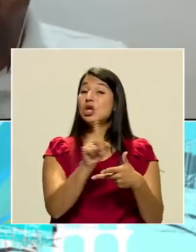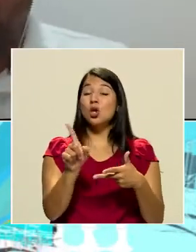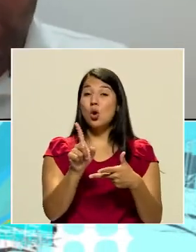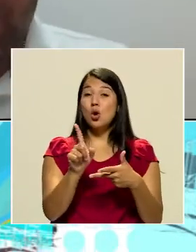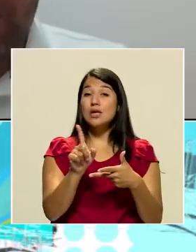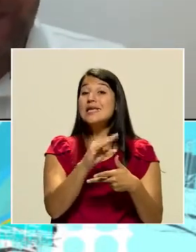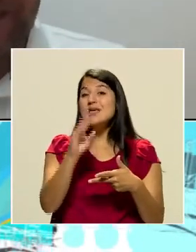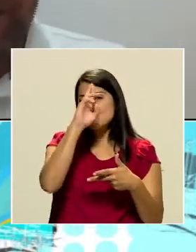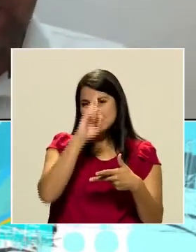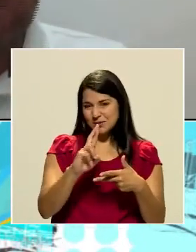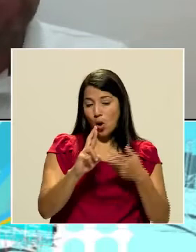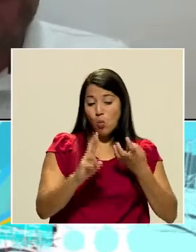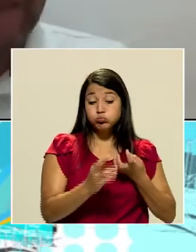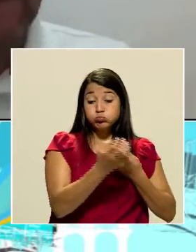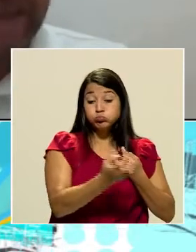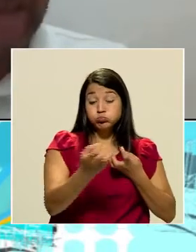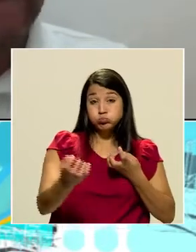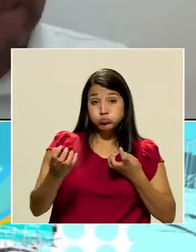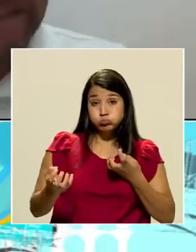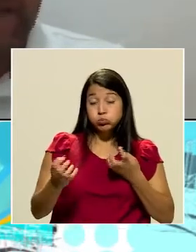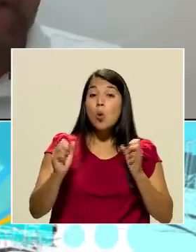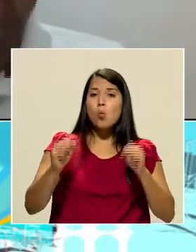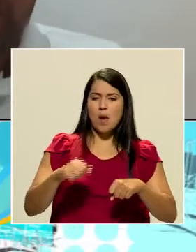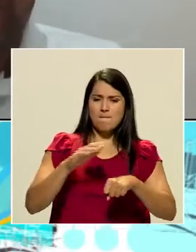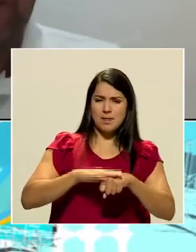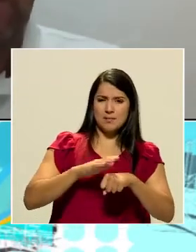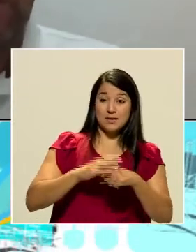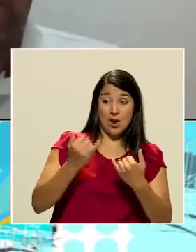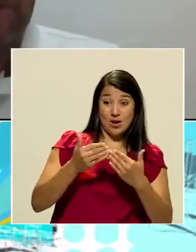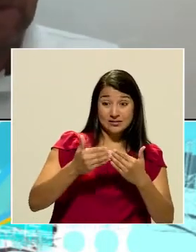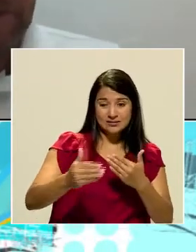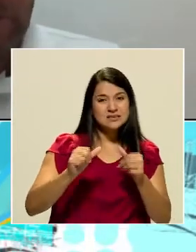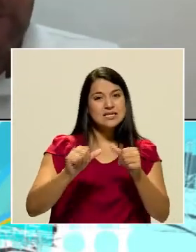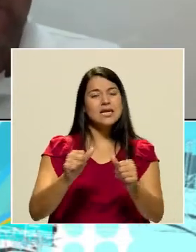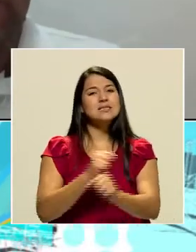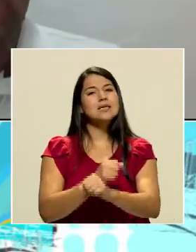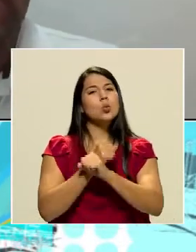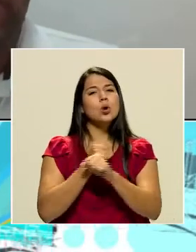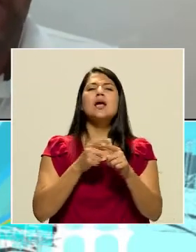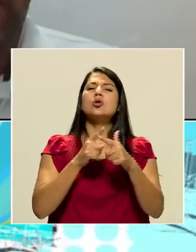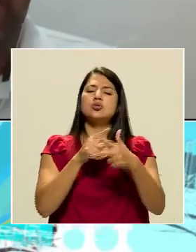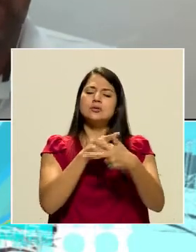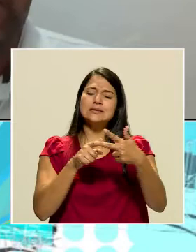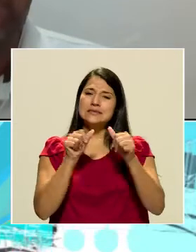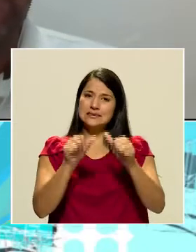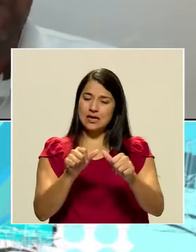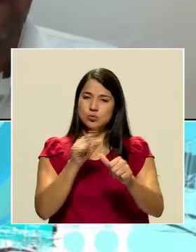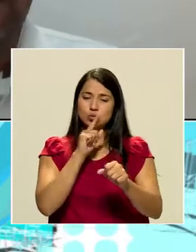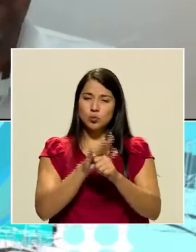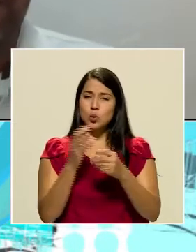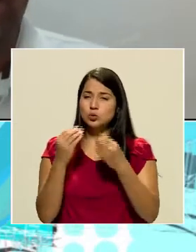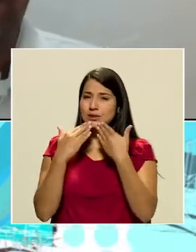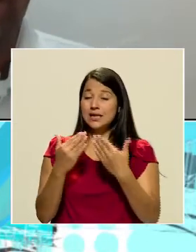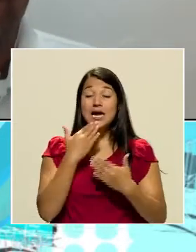la burbuja social nos puede llevar de aquí a allá con cierta seguridad. Entonces no abandonemos esas prácticas. Muchísimas